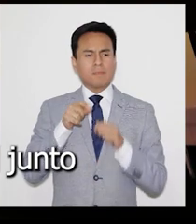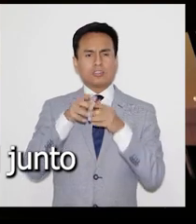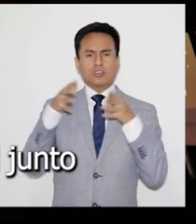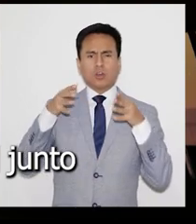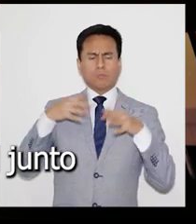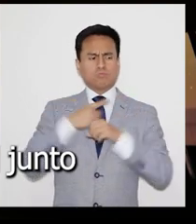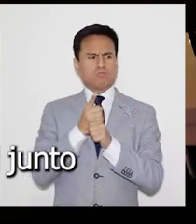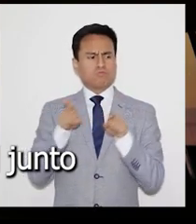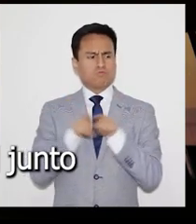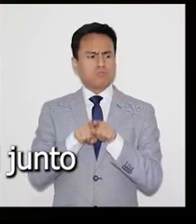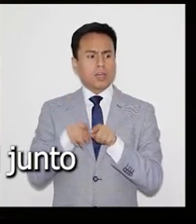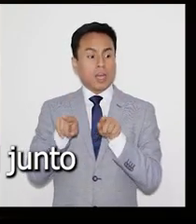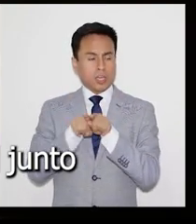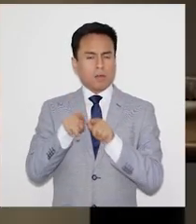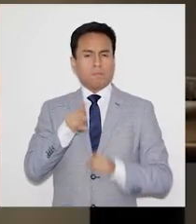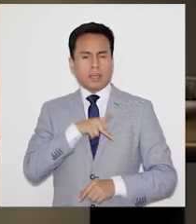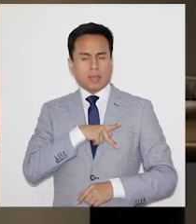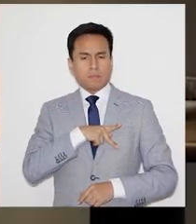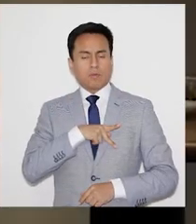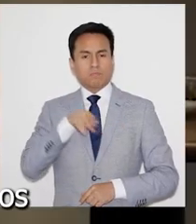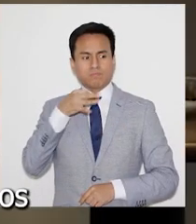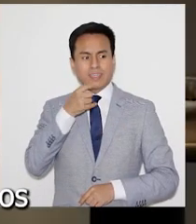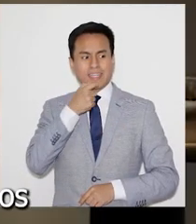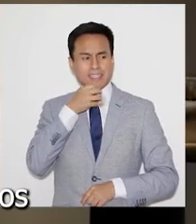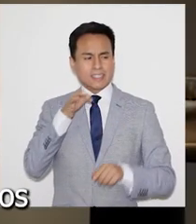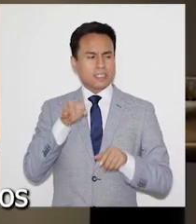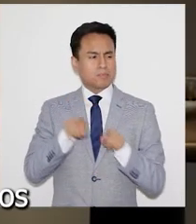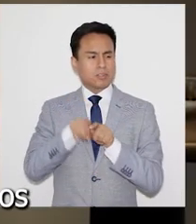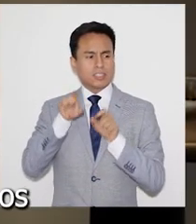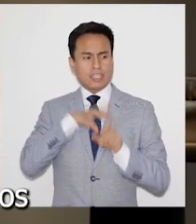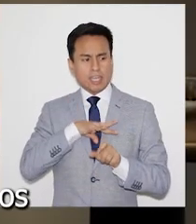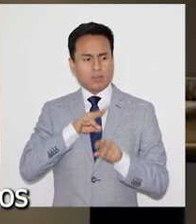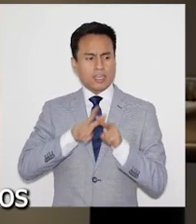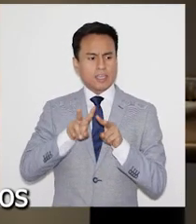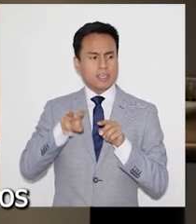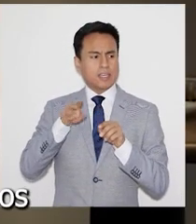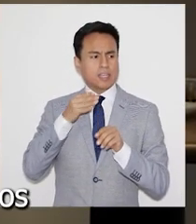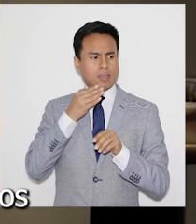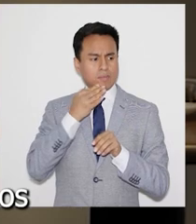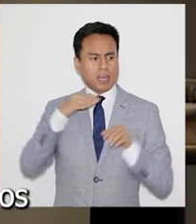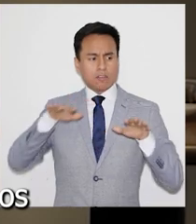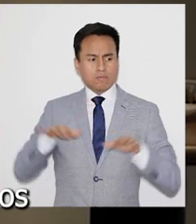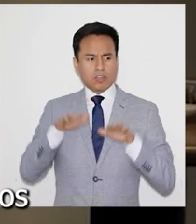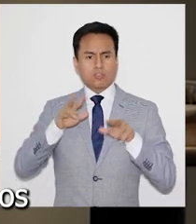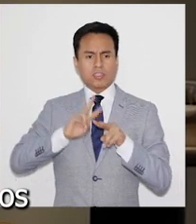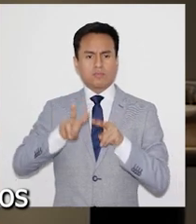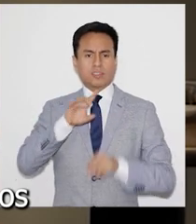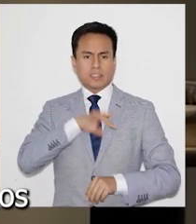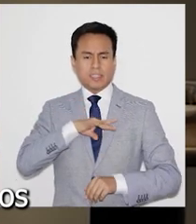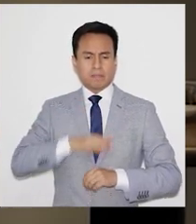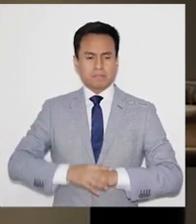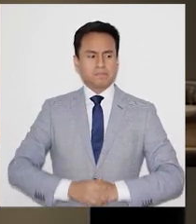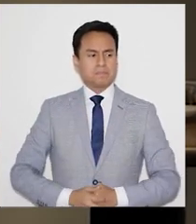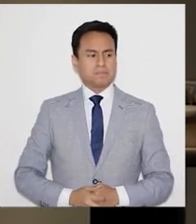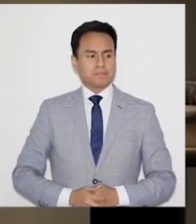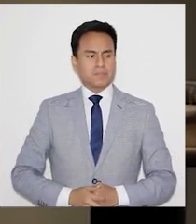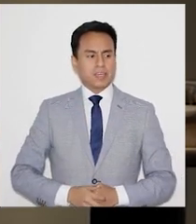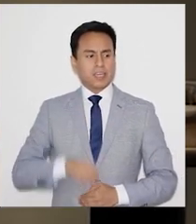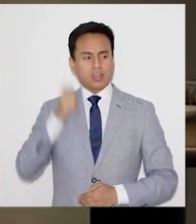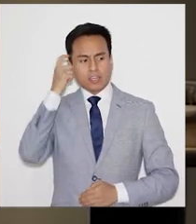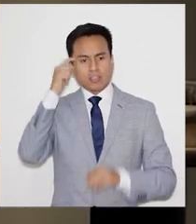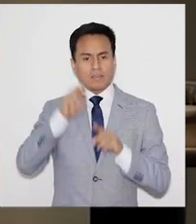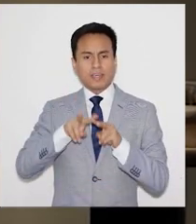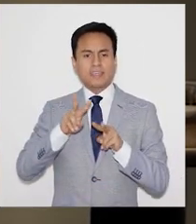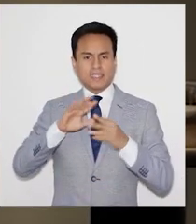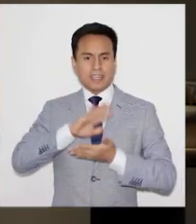Nobel Prize given to me and two other people, but it was an endeavor that we did here in Chile with Chileans. And